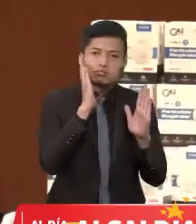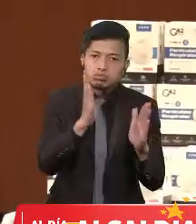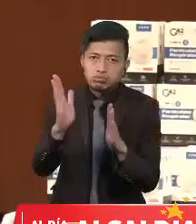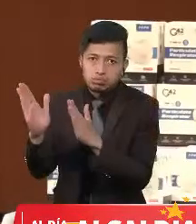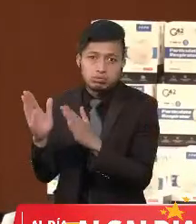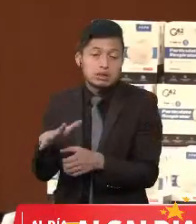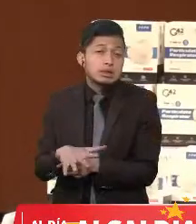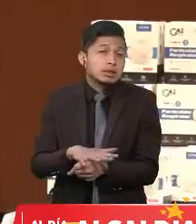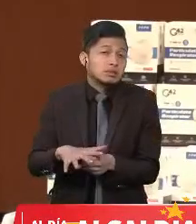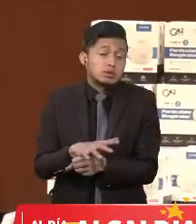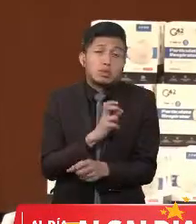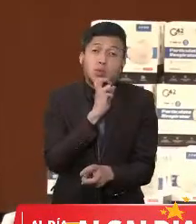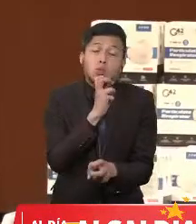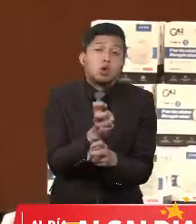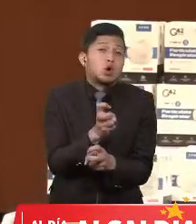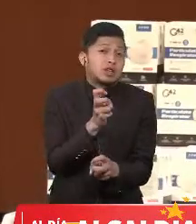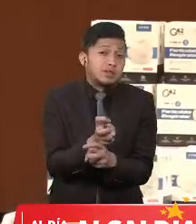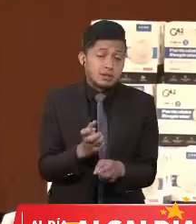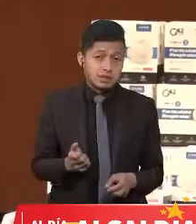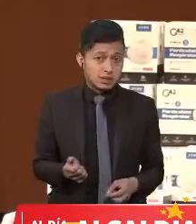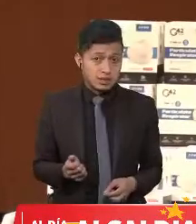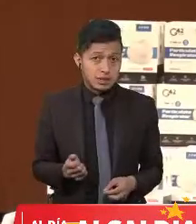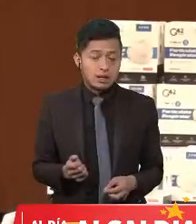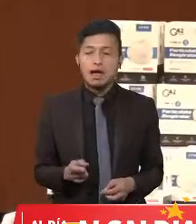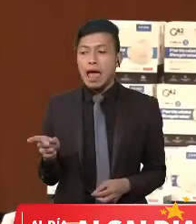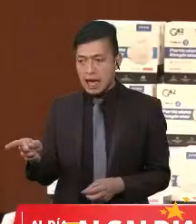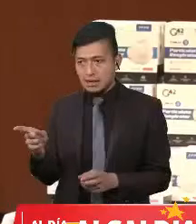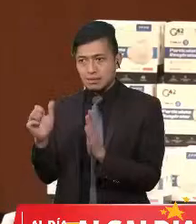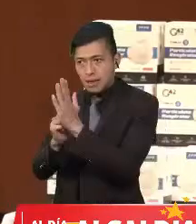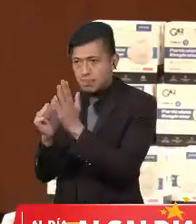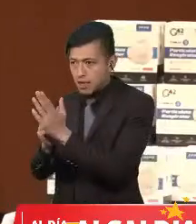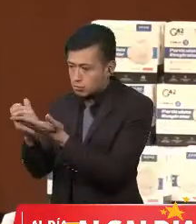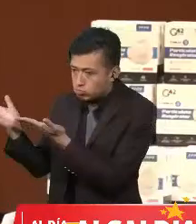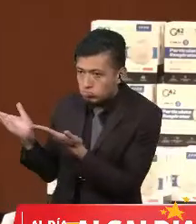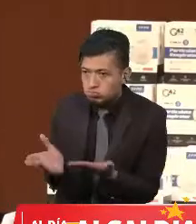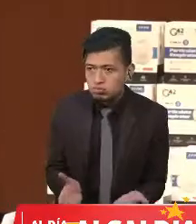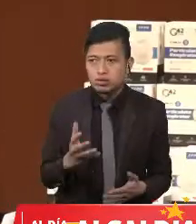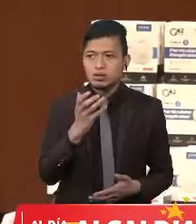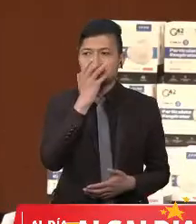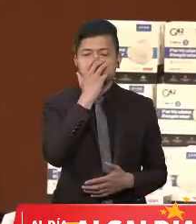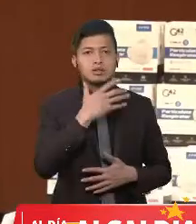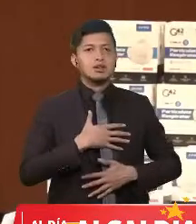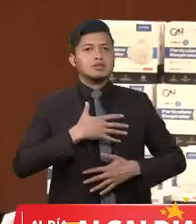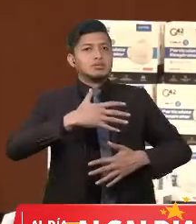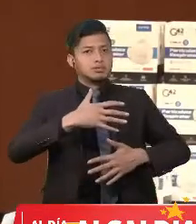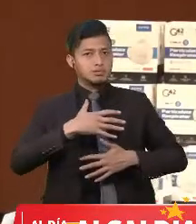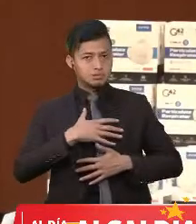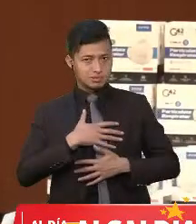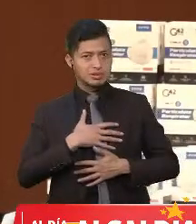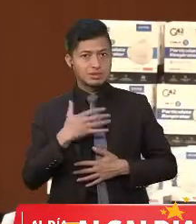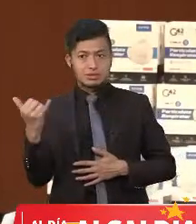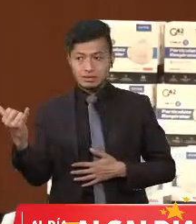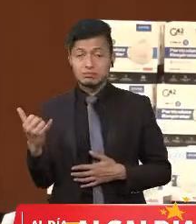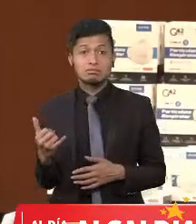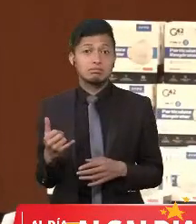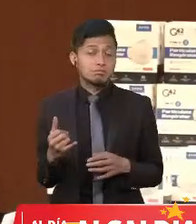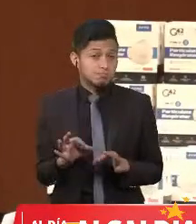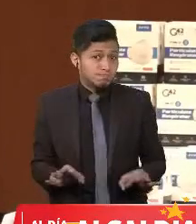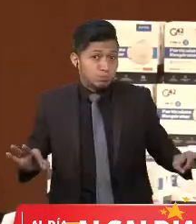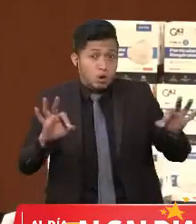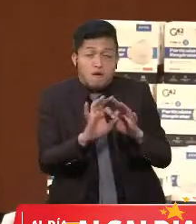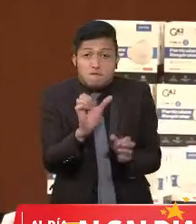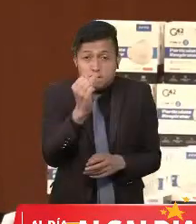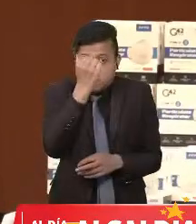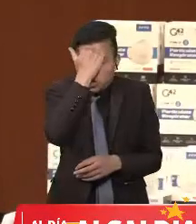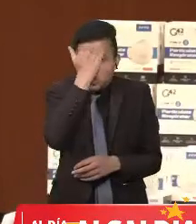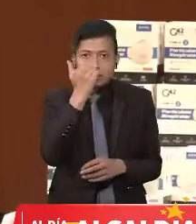en circunstancias muy difíciles. Y este tipo de equipos de ventilación mecánica no invasiva son fundamentales para hacer ese